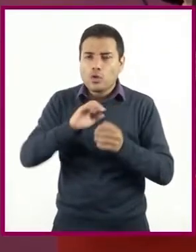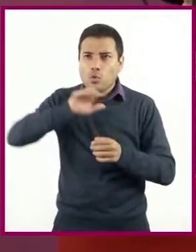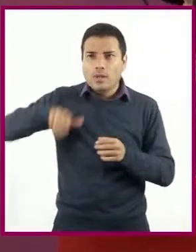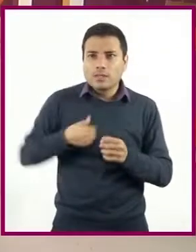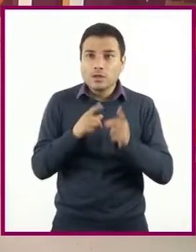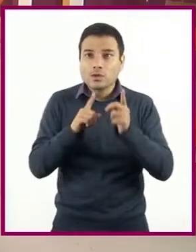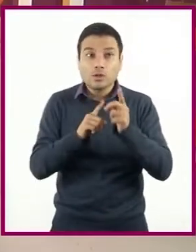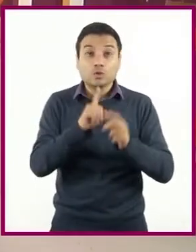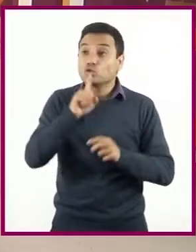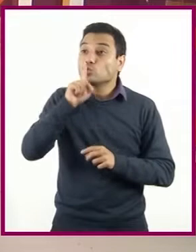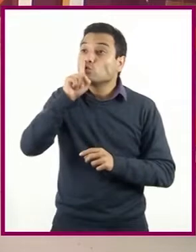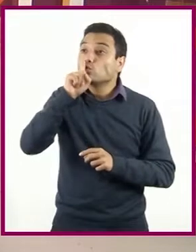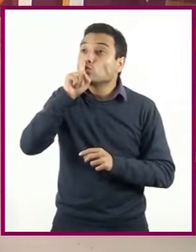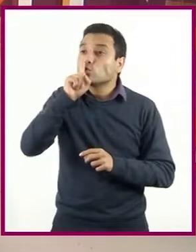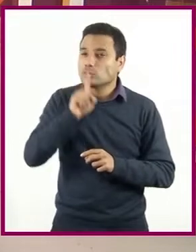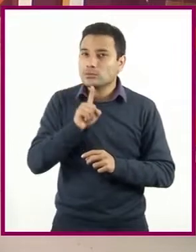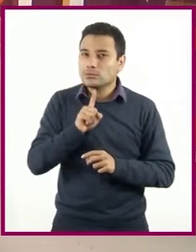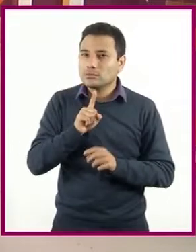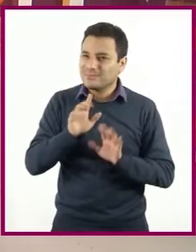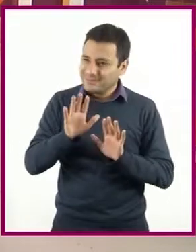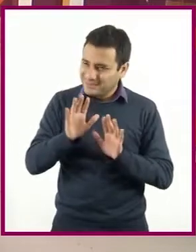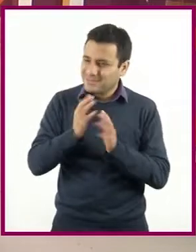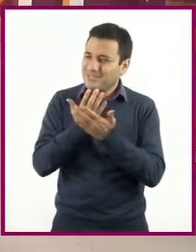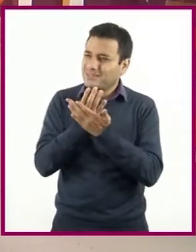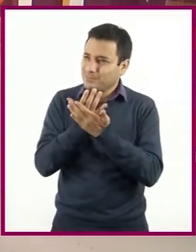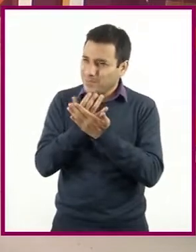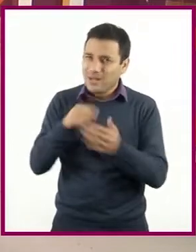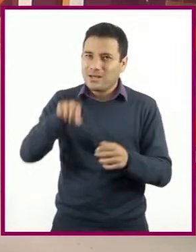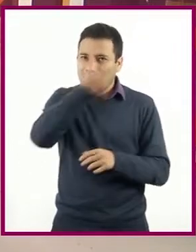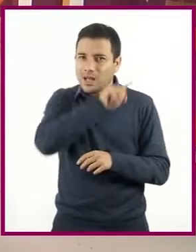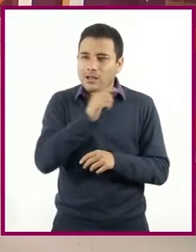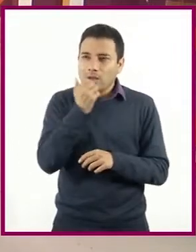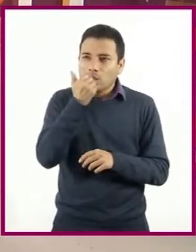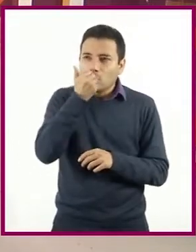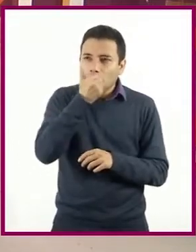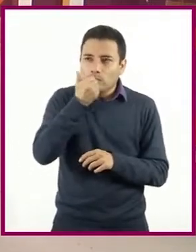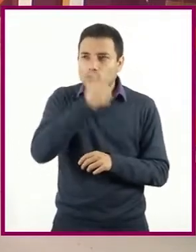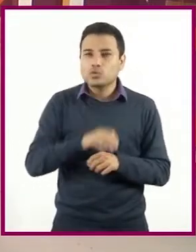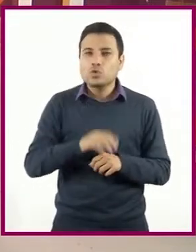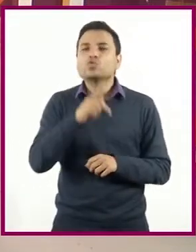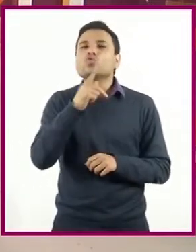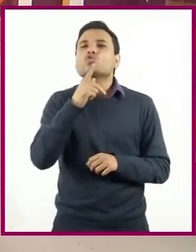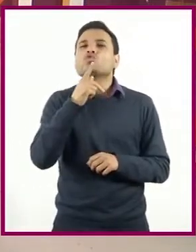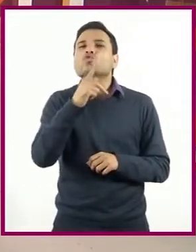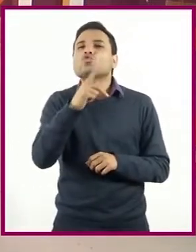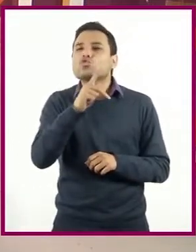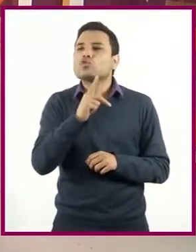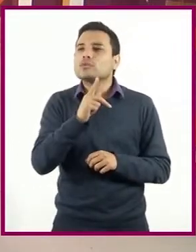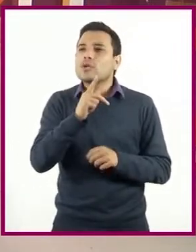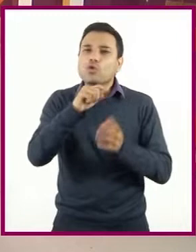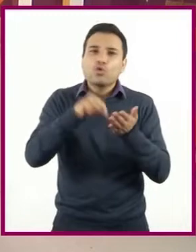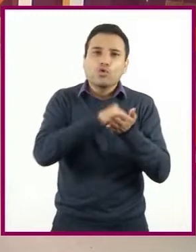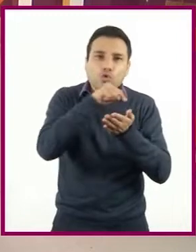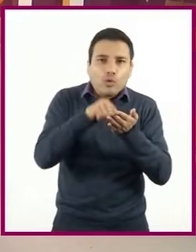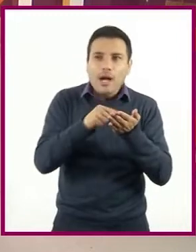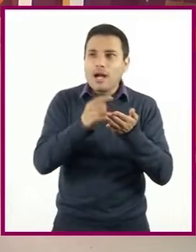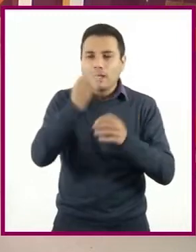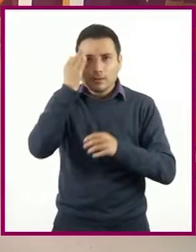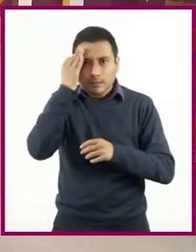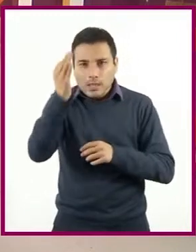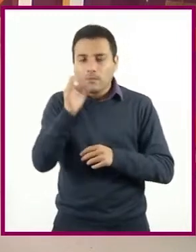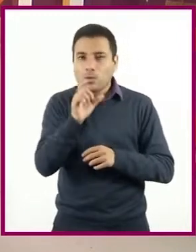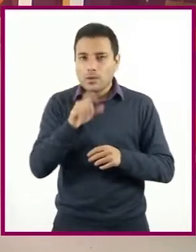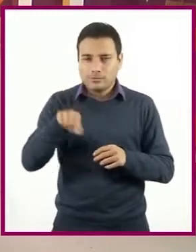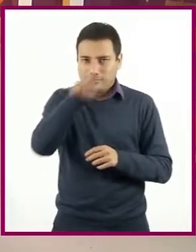entonces... Mejor deja que nuestros estudiantes nos comenten a qué lugar o a qué momento del pasado les gustaría